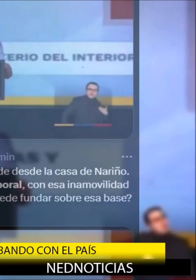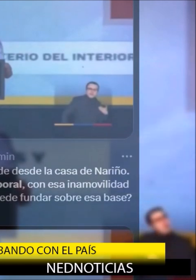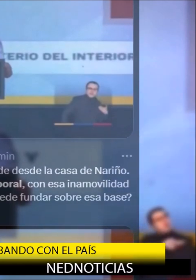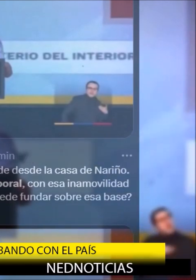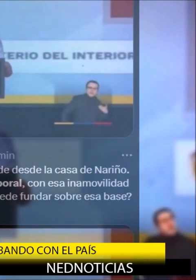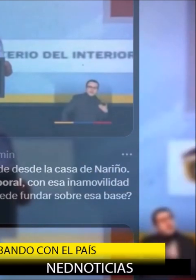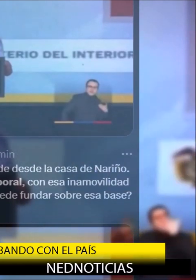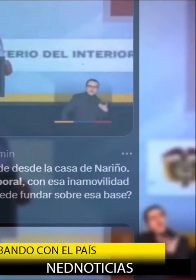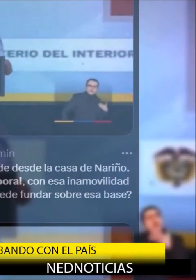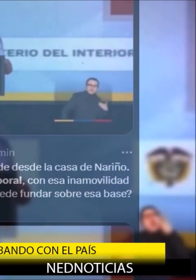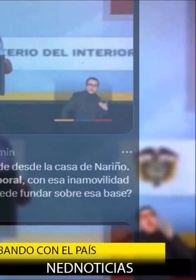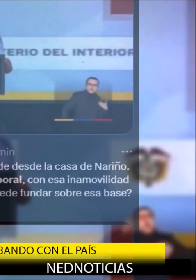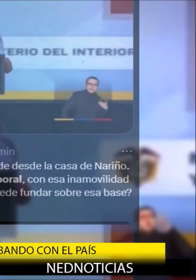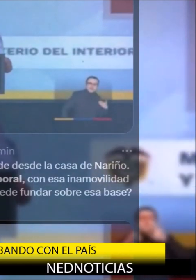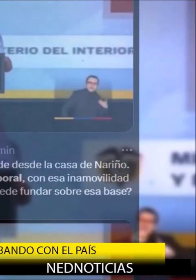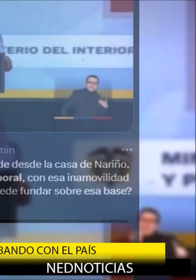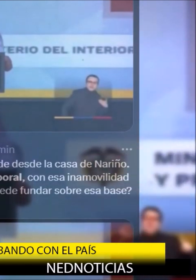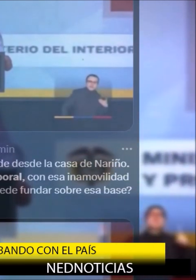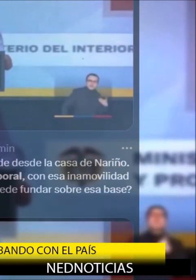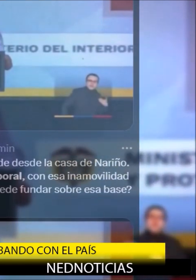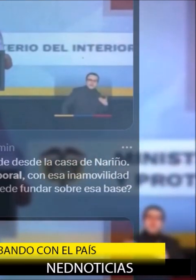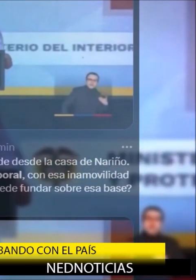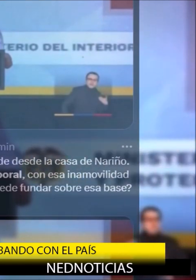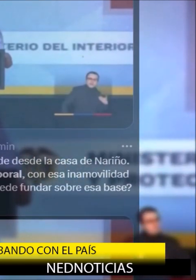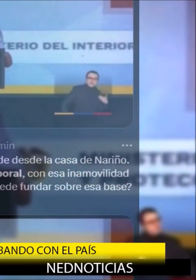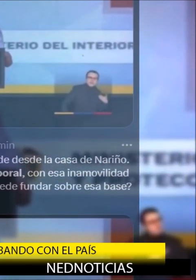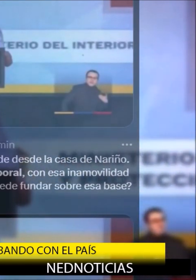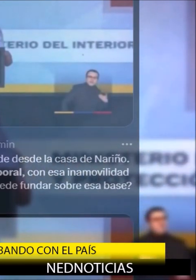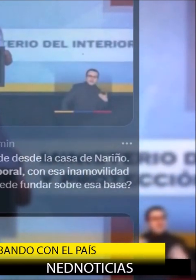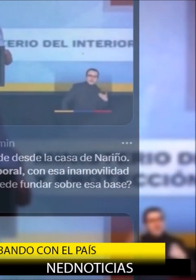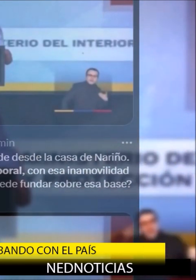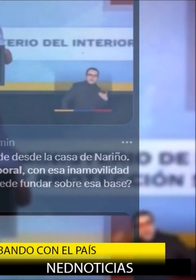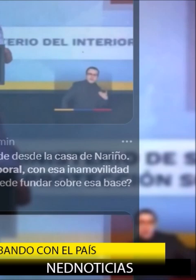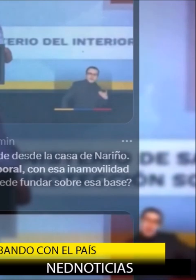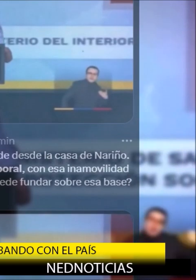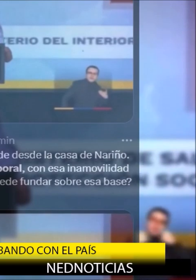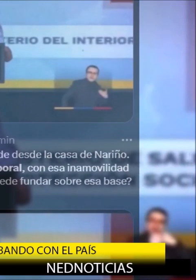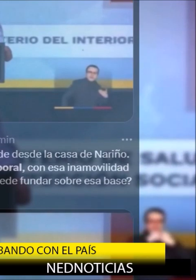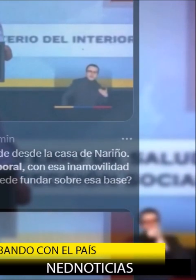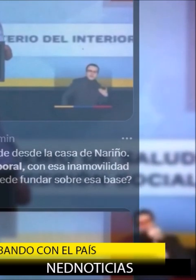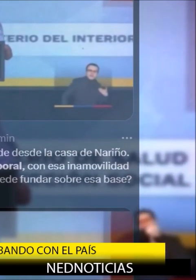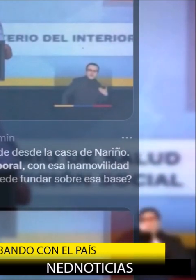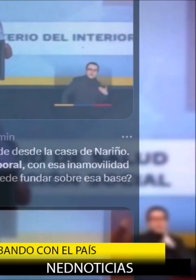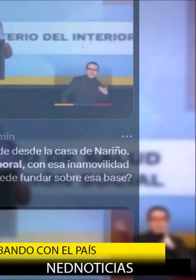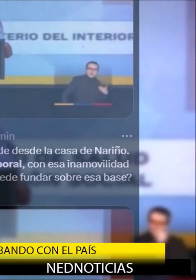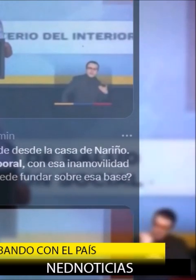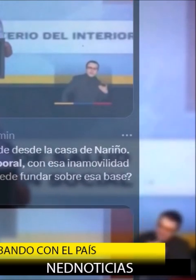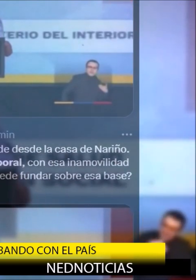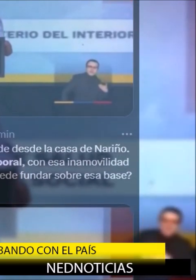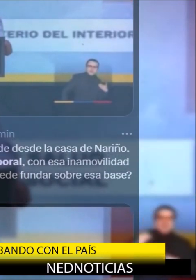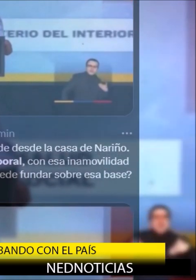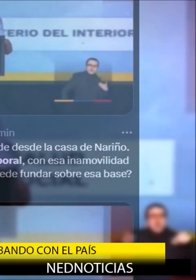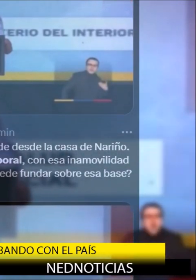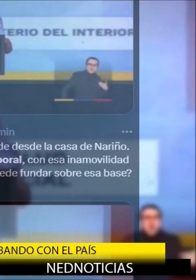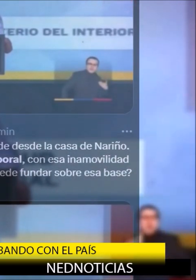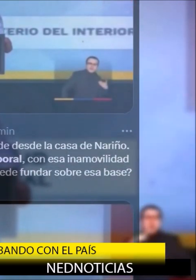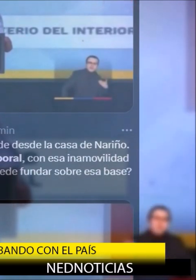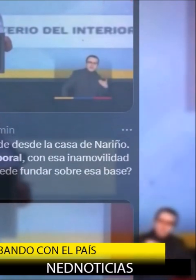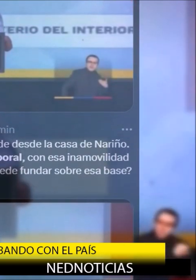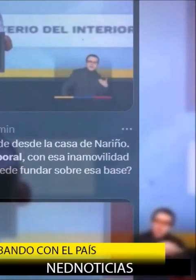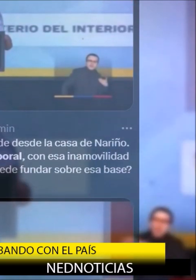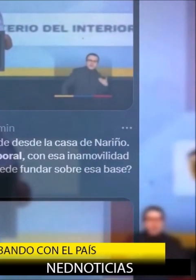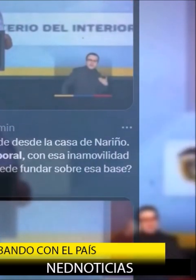el Estado es el único empleador y ahí tiene a sus trabajadores, ahí los tiene en medio de la pobreza, del desencanto, de la falta